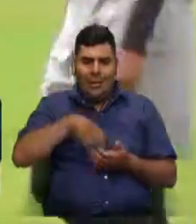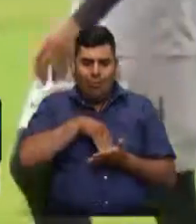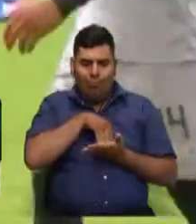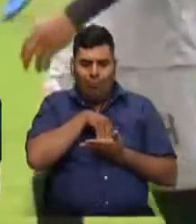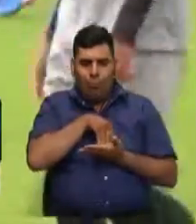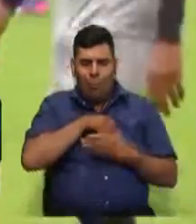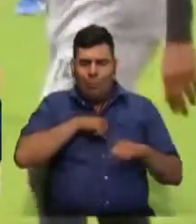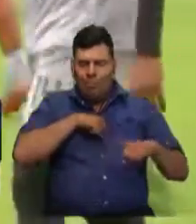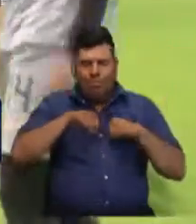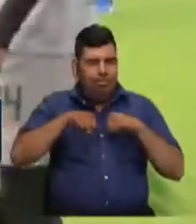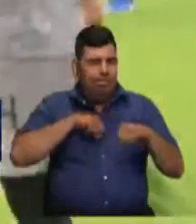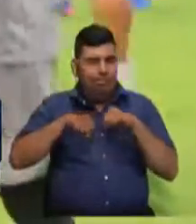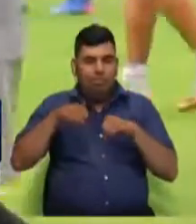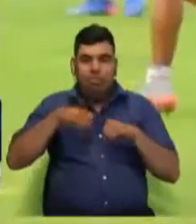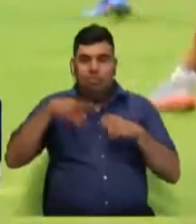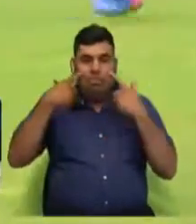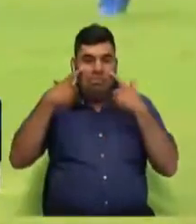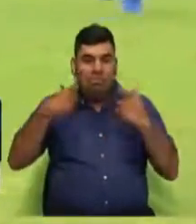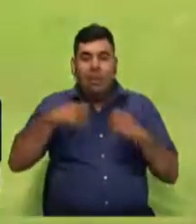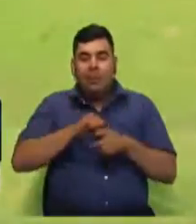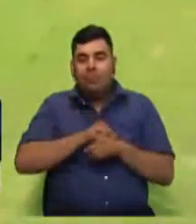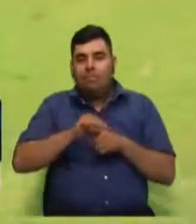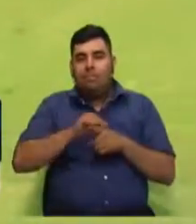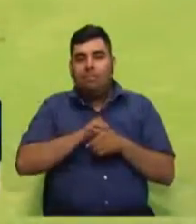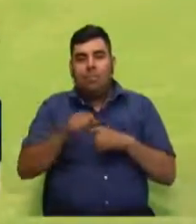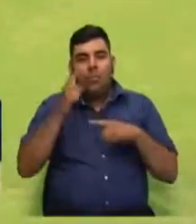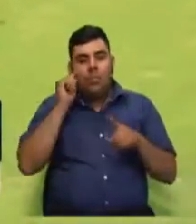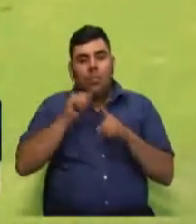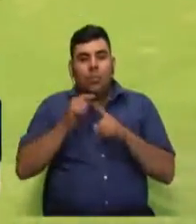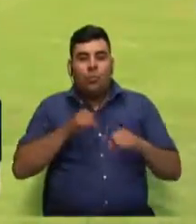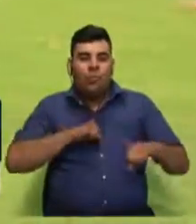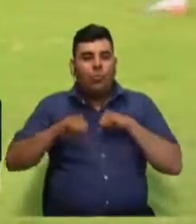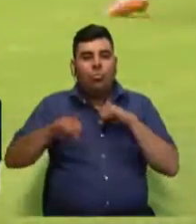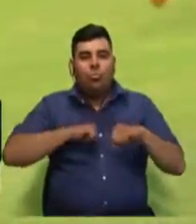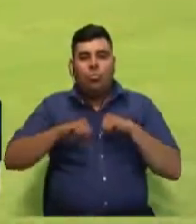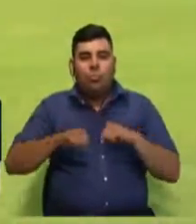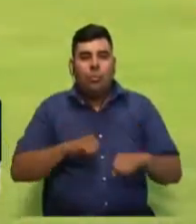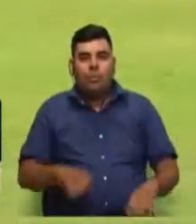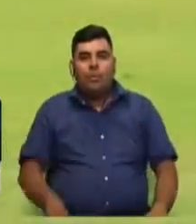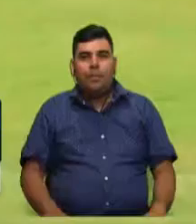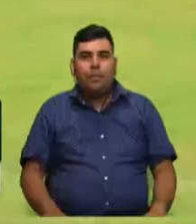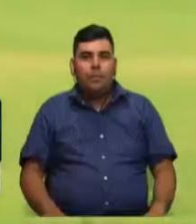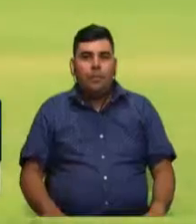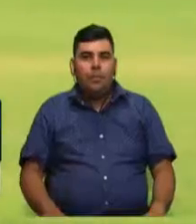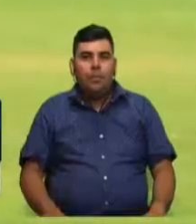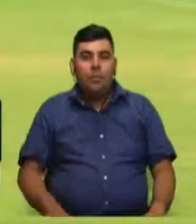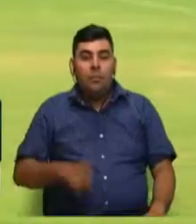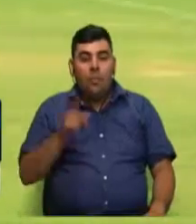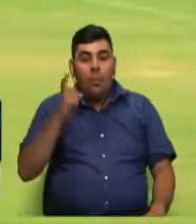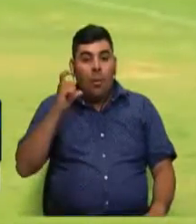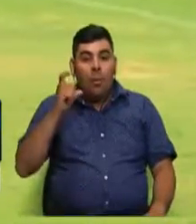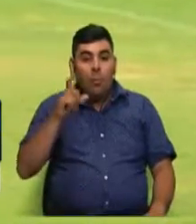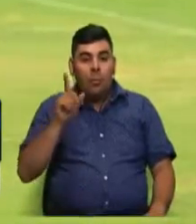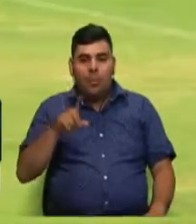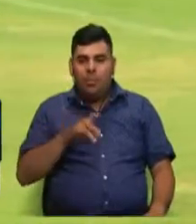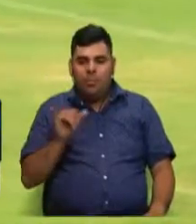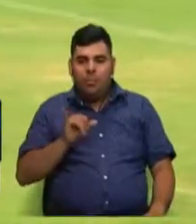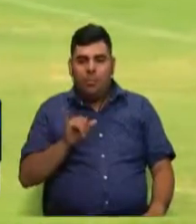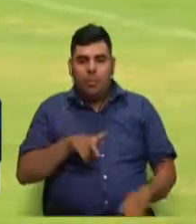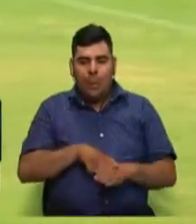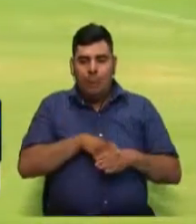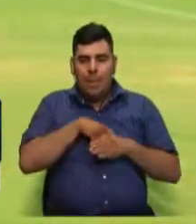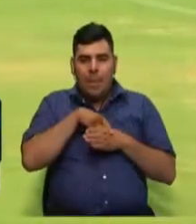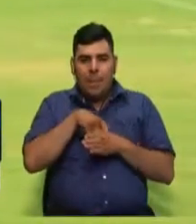en cada jornada de entrenamiento buscando optimizar el rendimiento para lograr el ascenso o los motilones han cabalgado como líderes el